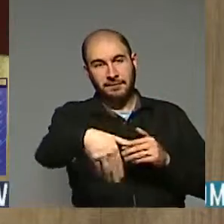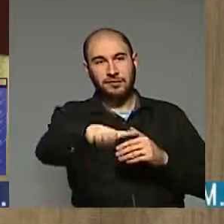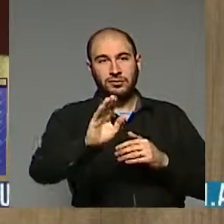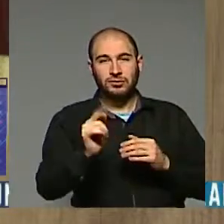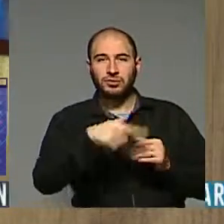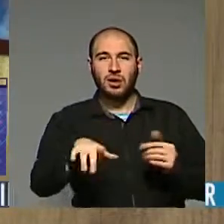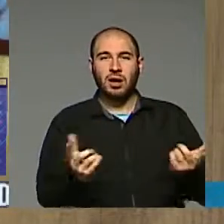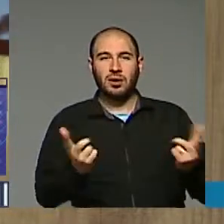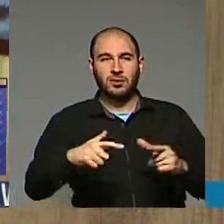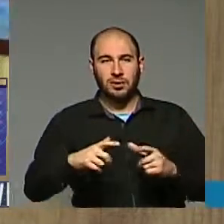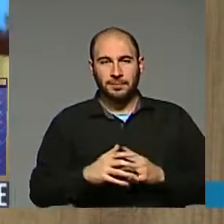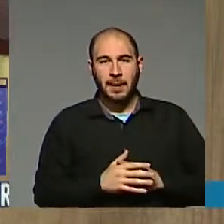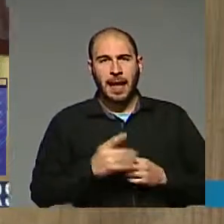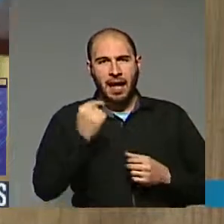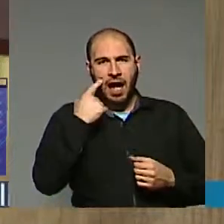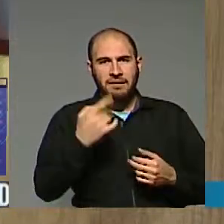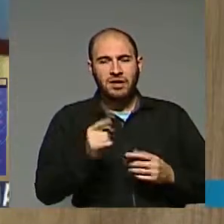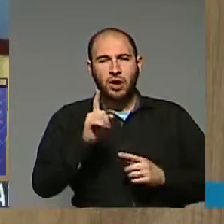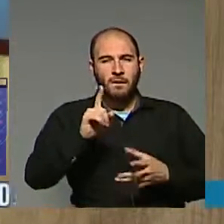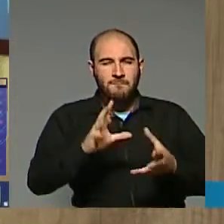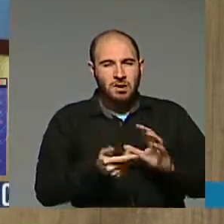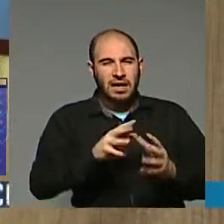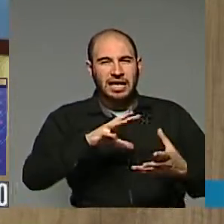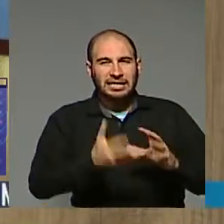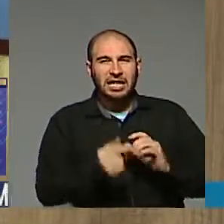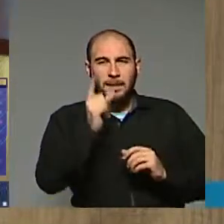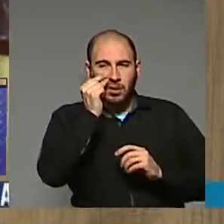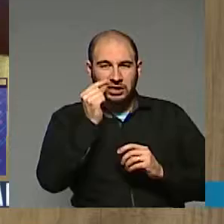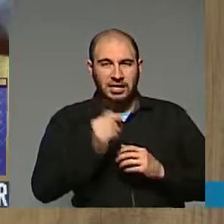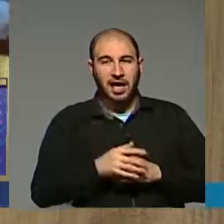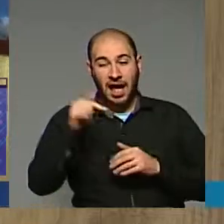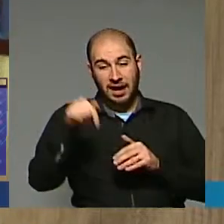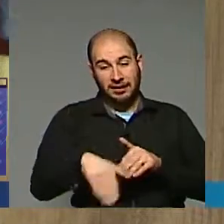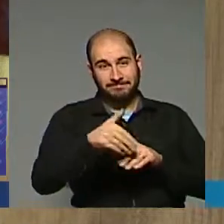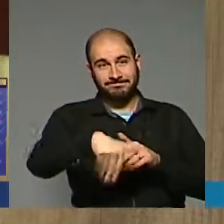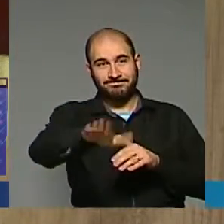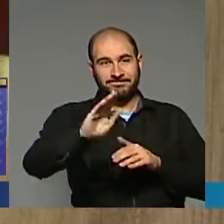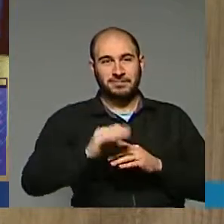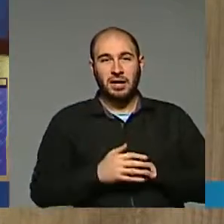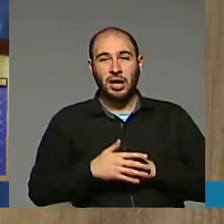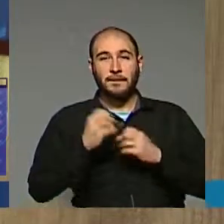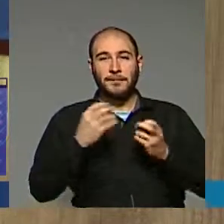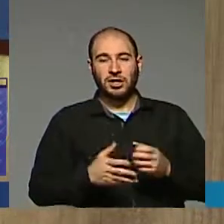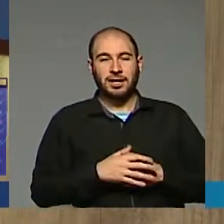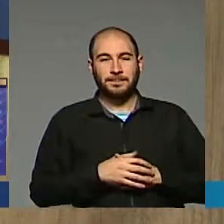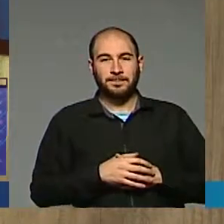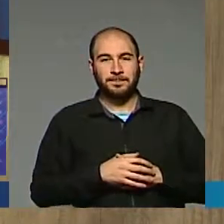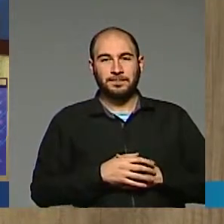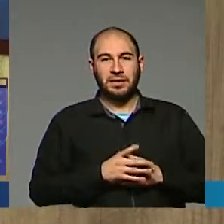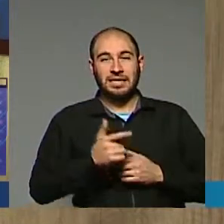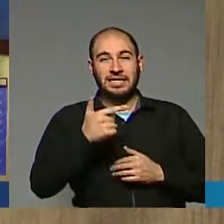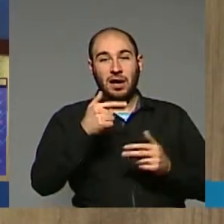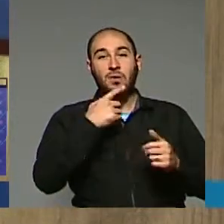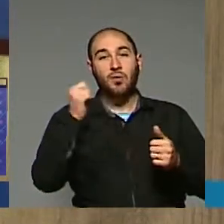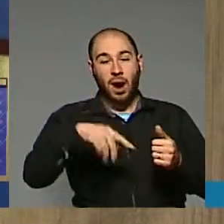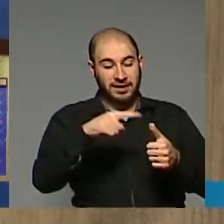a tener una reunión, ¿sí? Para ver cuál va a ser la estrategia política de acá en adelante. ¿Por qué? Porque al ser Schiaretti